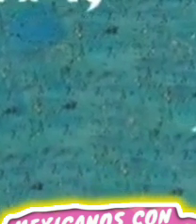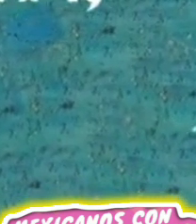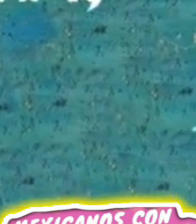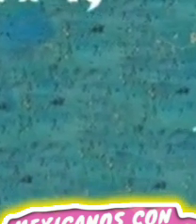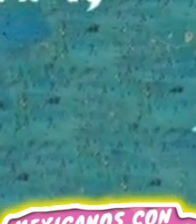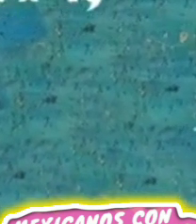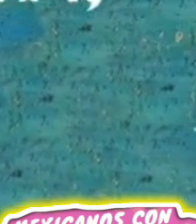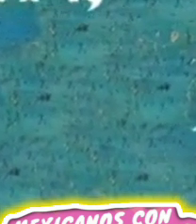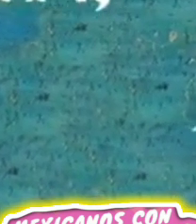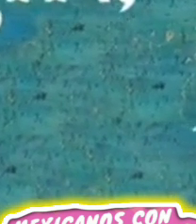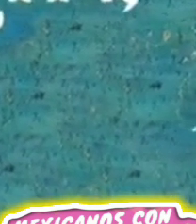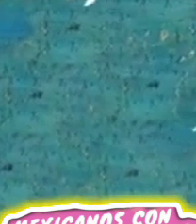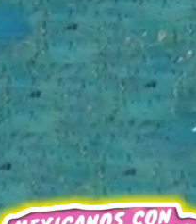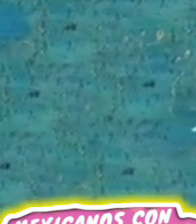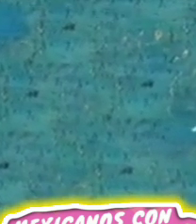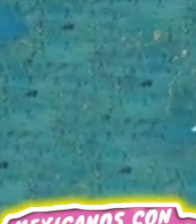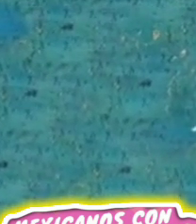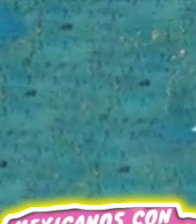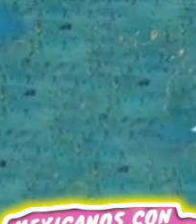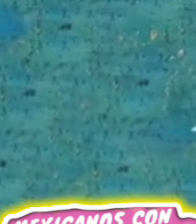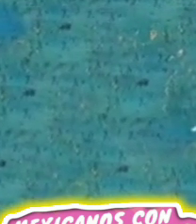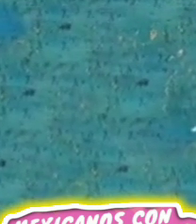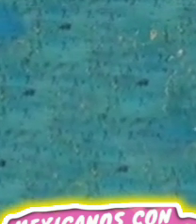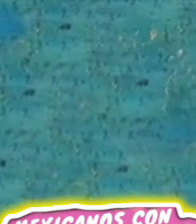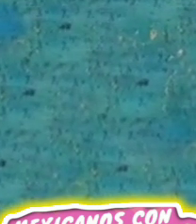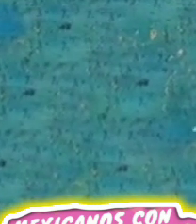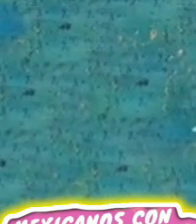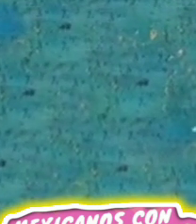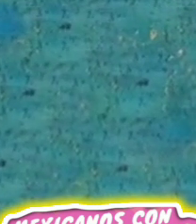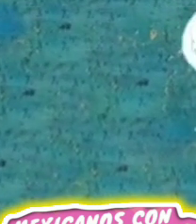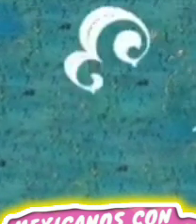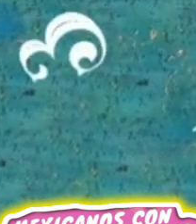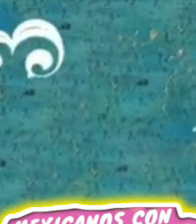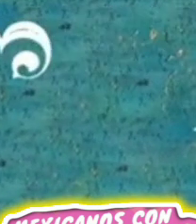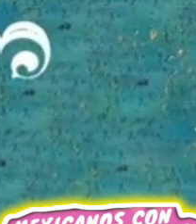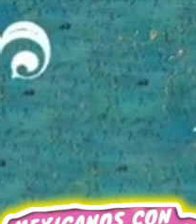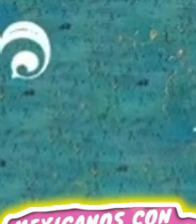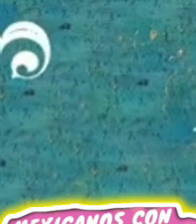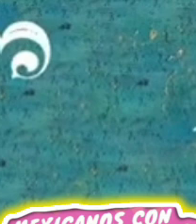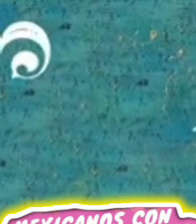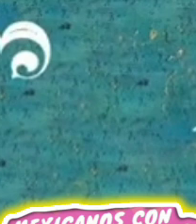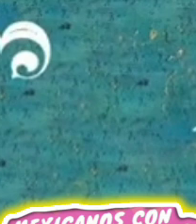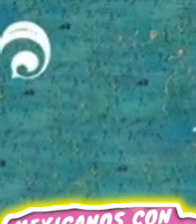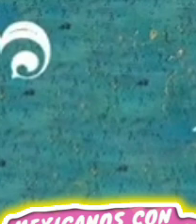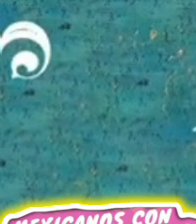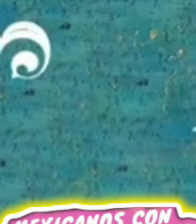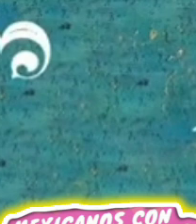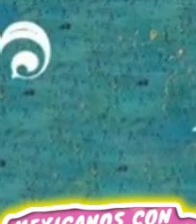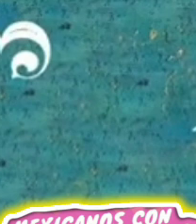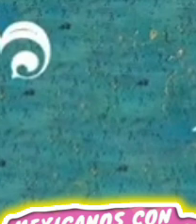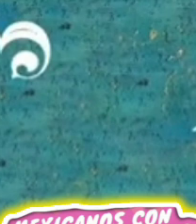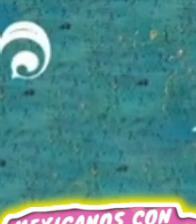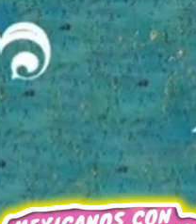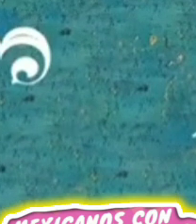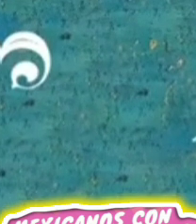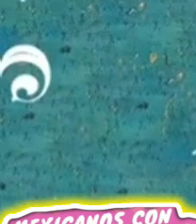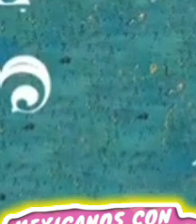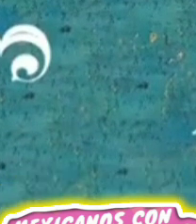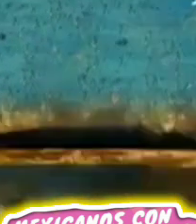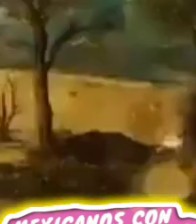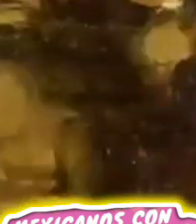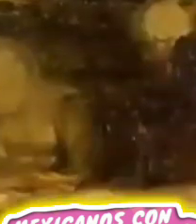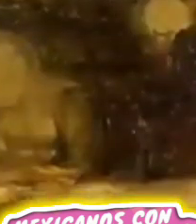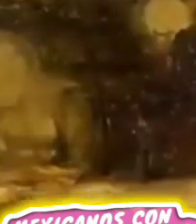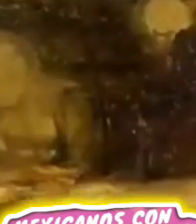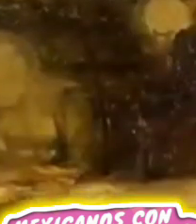Las amotinadas de Miahuatlán. A medianoche del 2 de octubre y bajo la luz de la luna, se reunieron un centenar